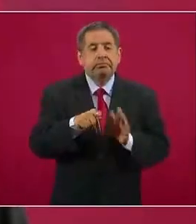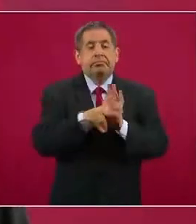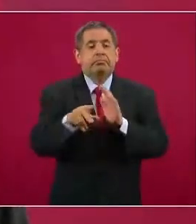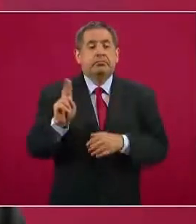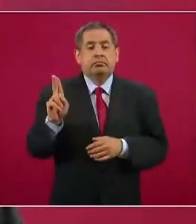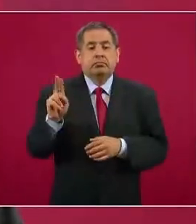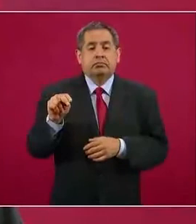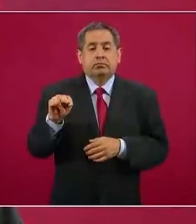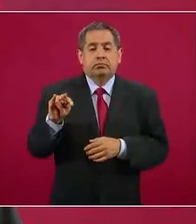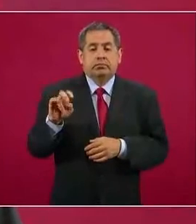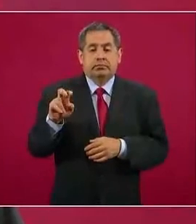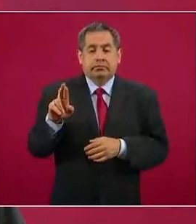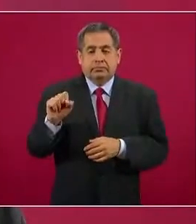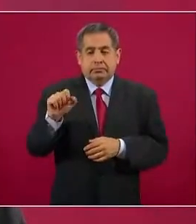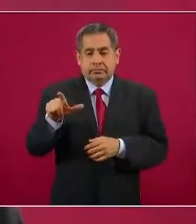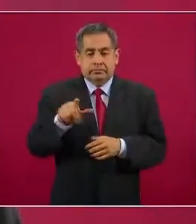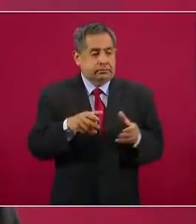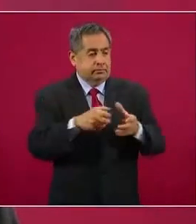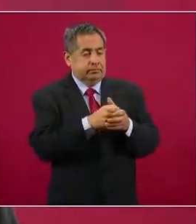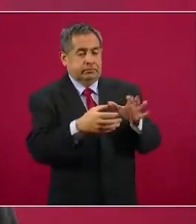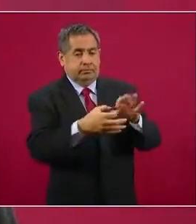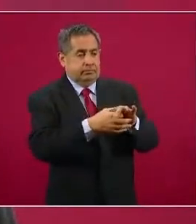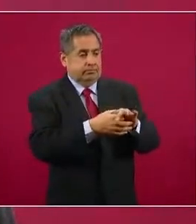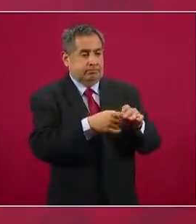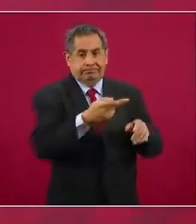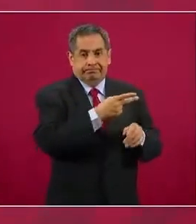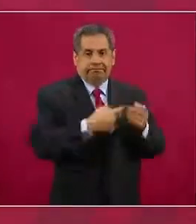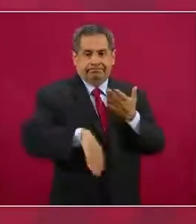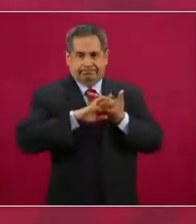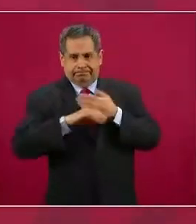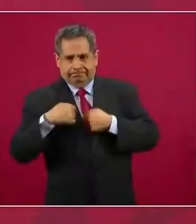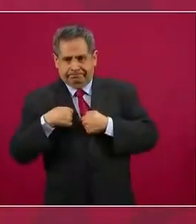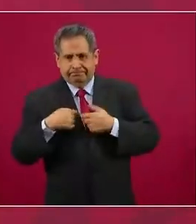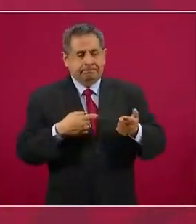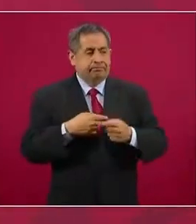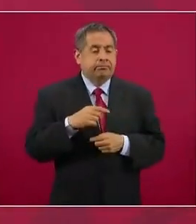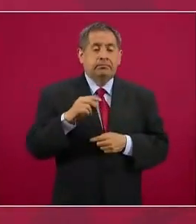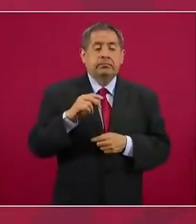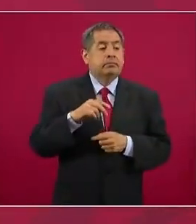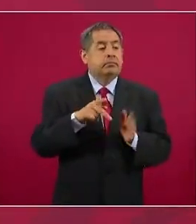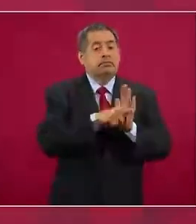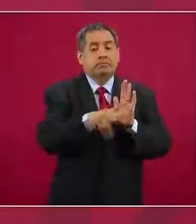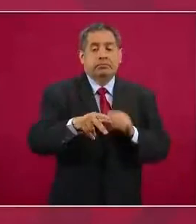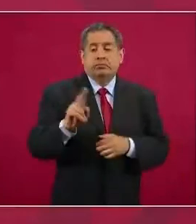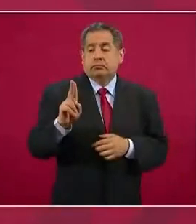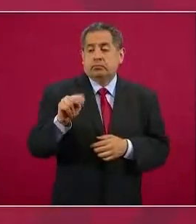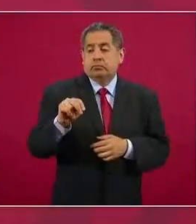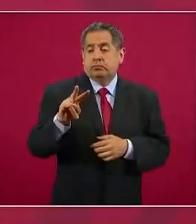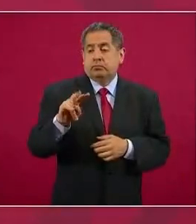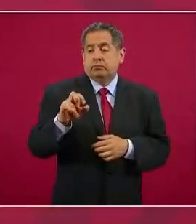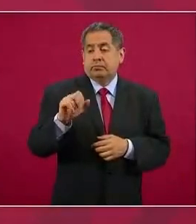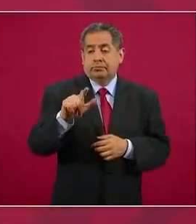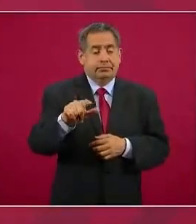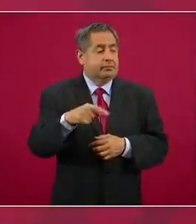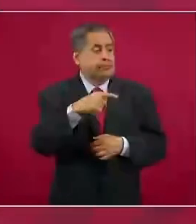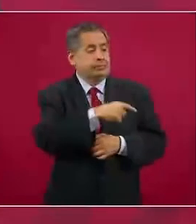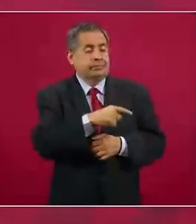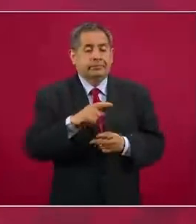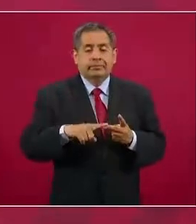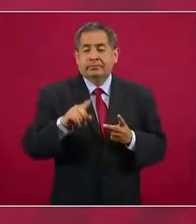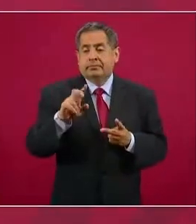que ahora andan en alianza en contra de nosotros, Reforma y Universal, agarrados de la mano,